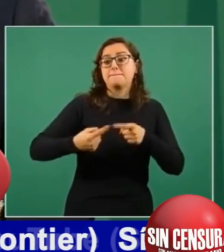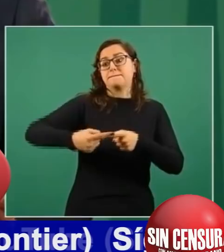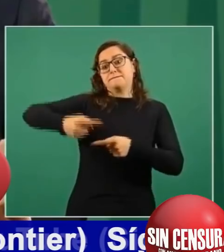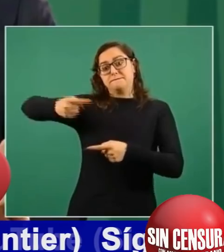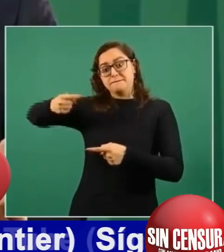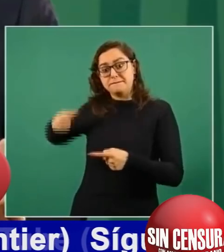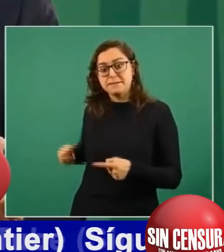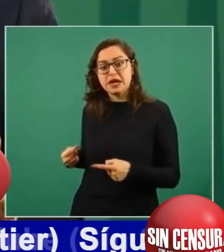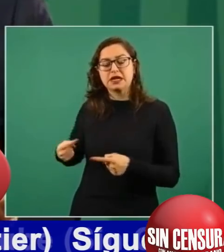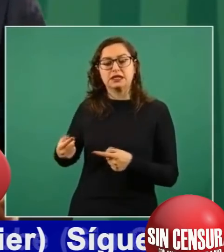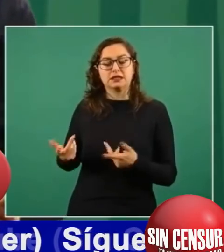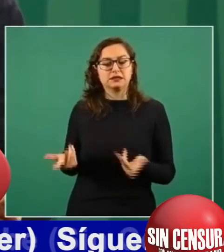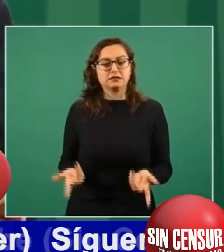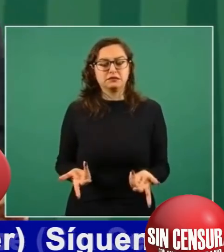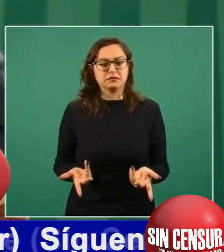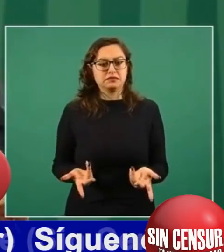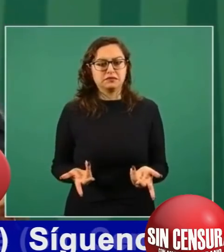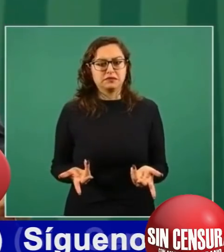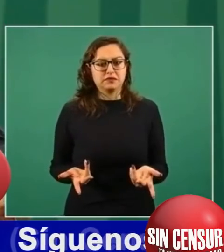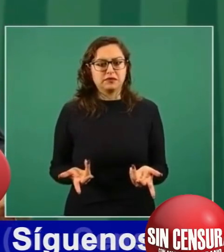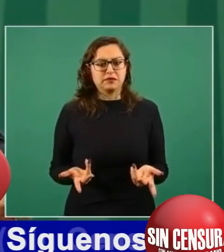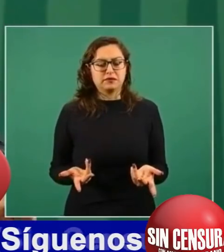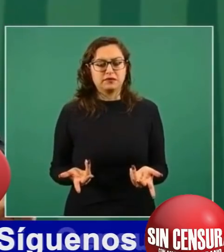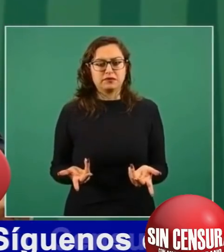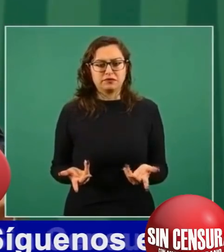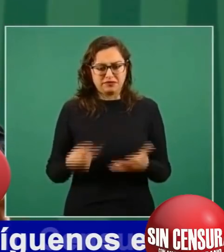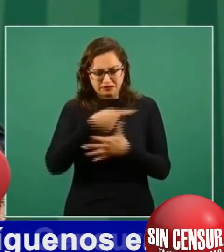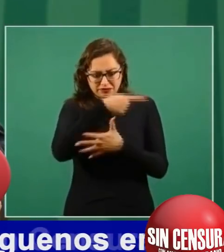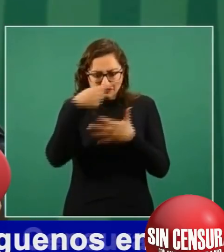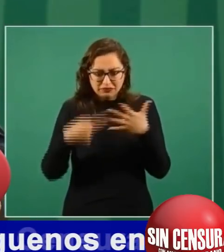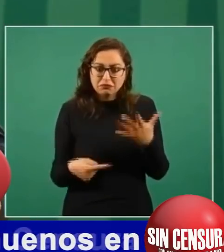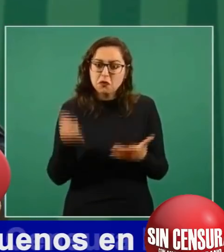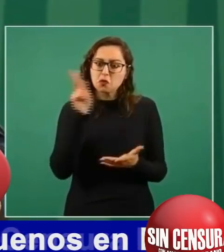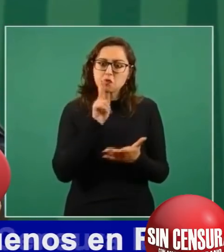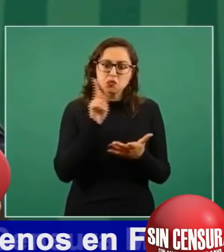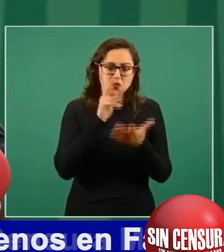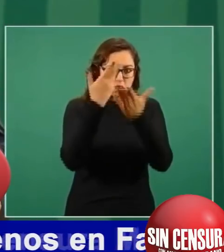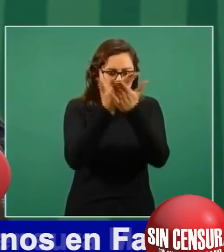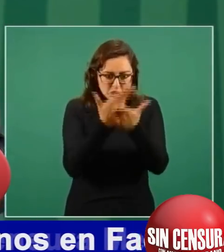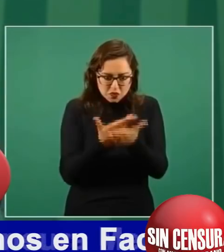Entonces, México no había elementos